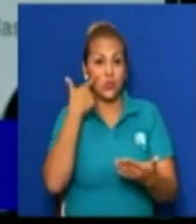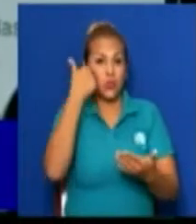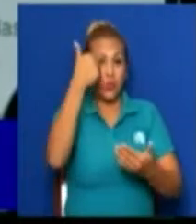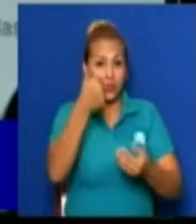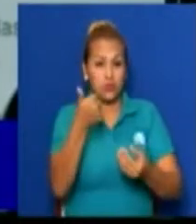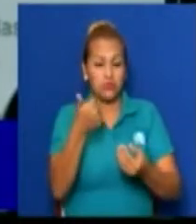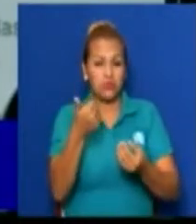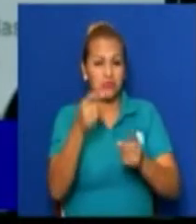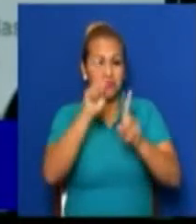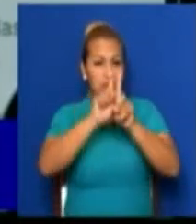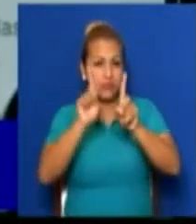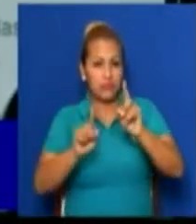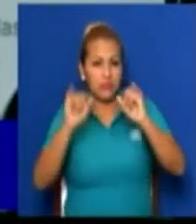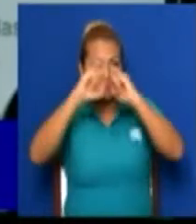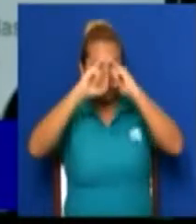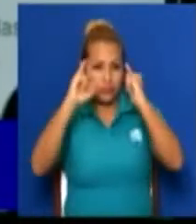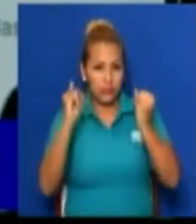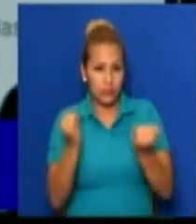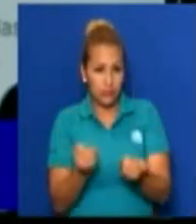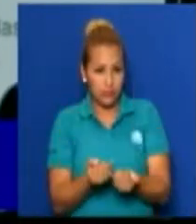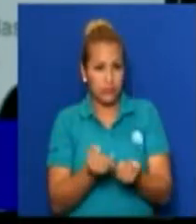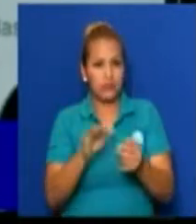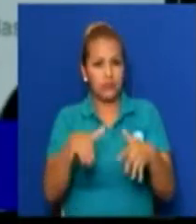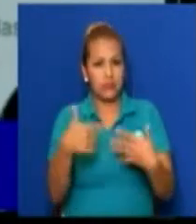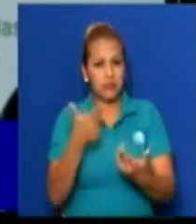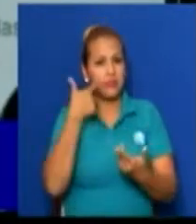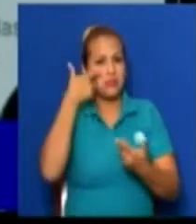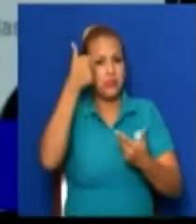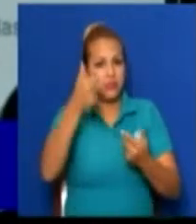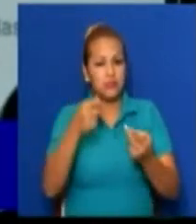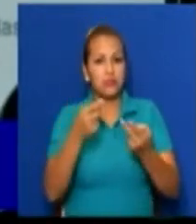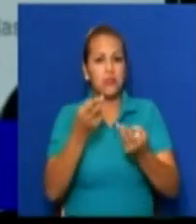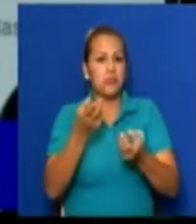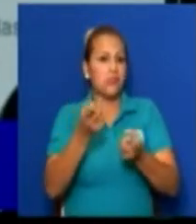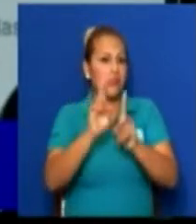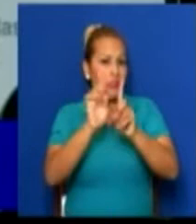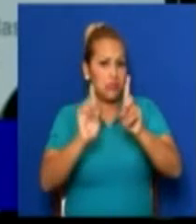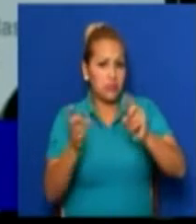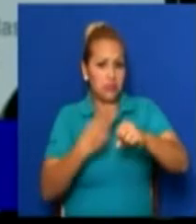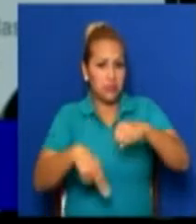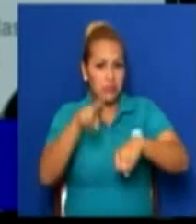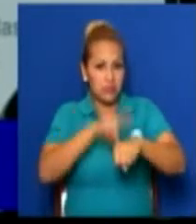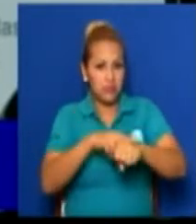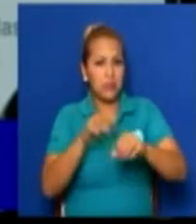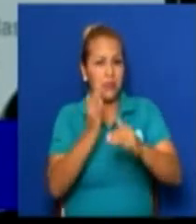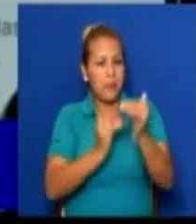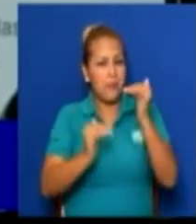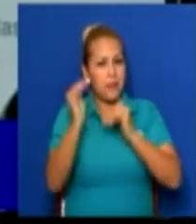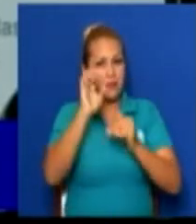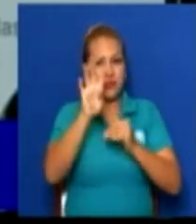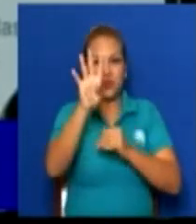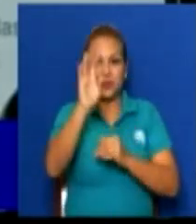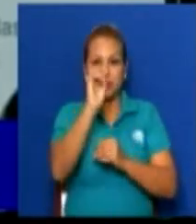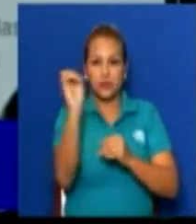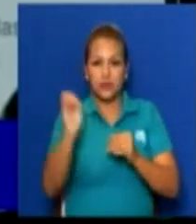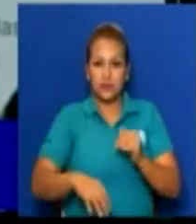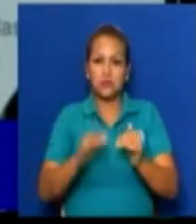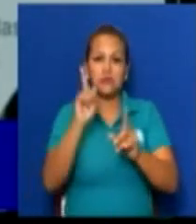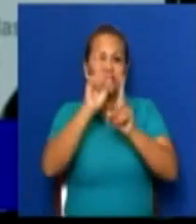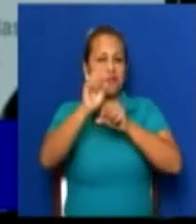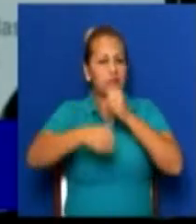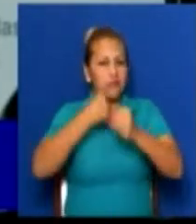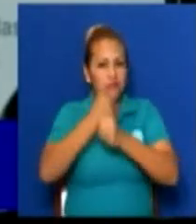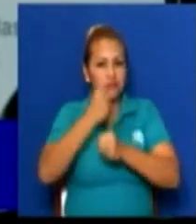nivel internacional, que está reconocido a nivel nacional, más del 4% anual va